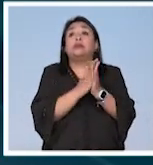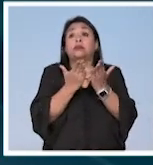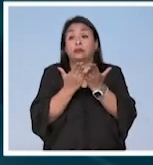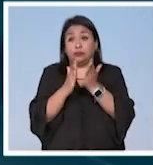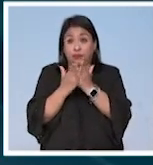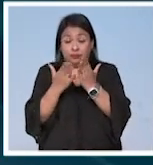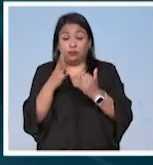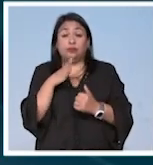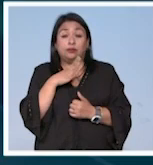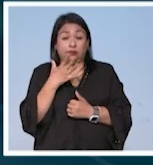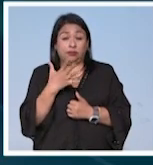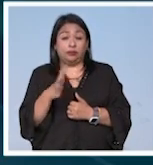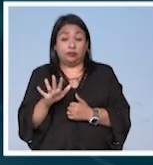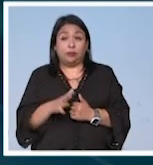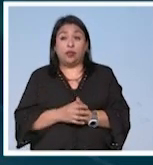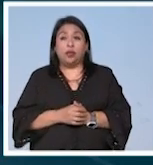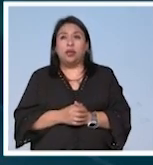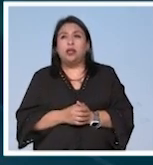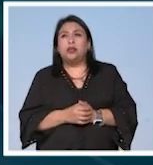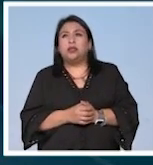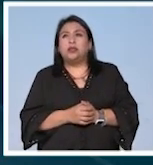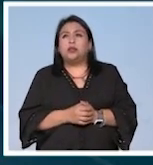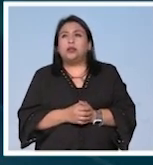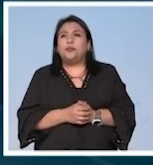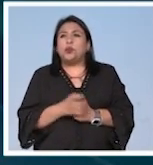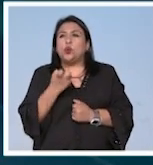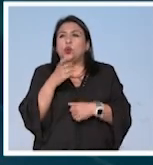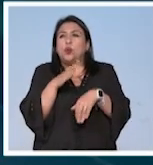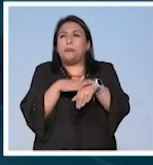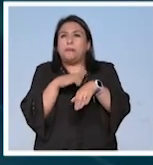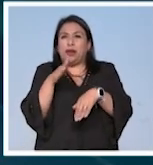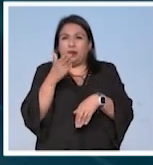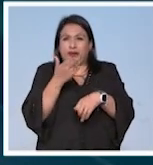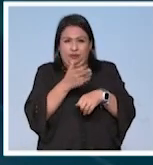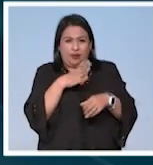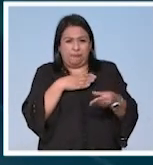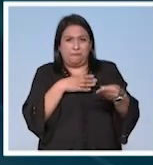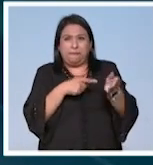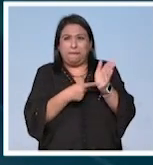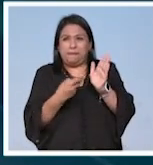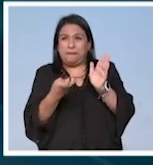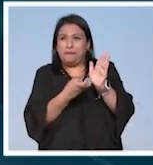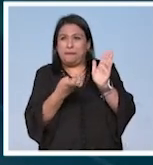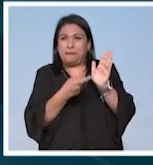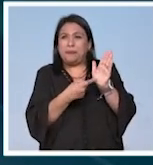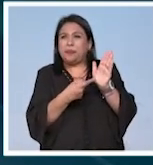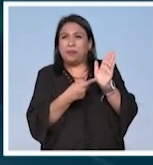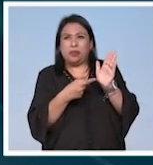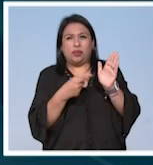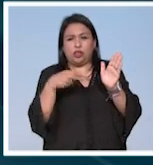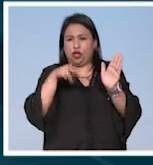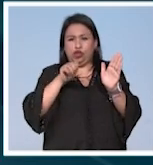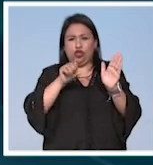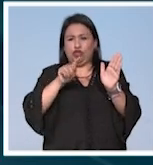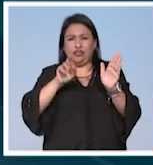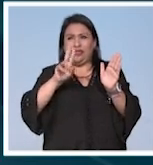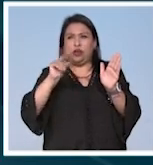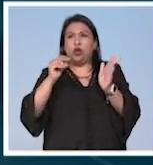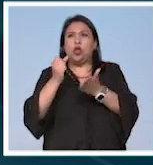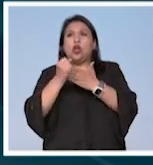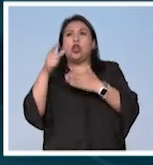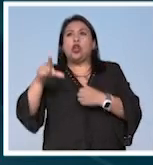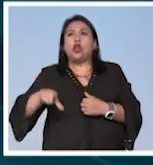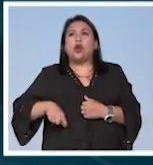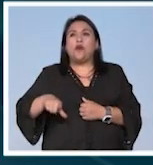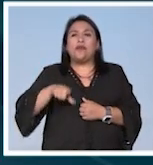ya 14 libros y uno más que lo tienes ahí en la mano Ese fue ese no es ese se editó en el